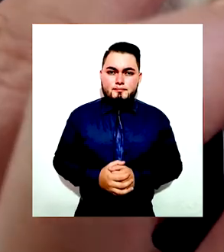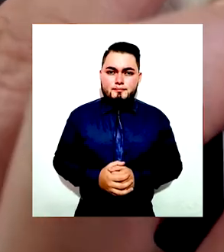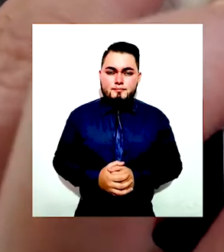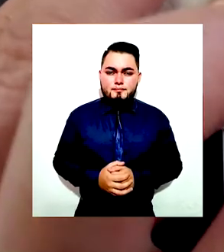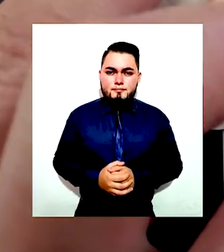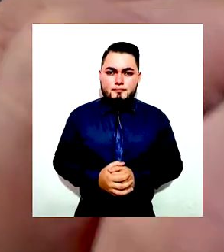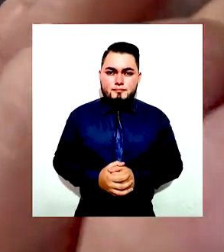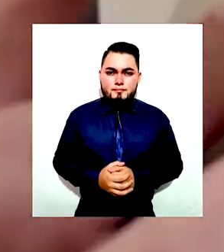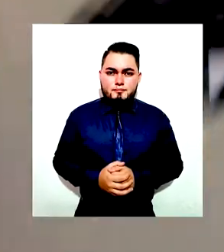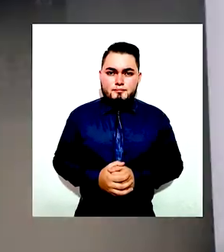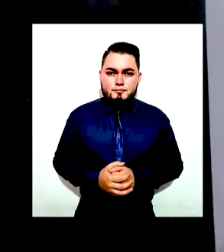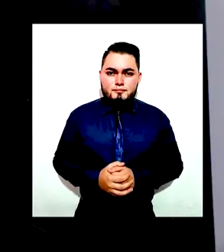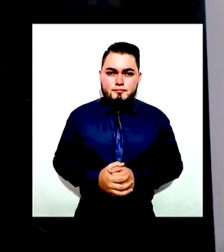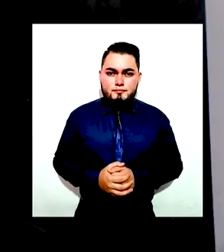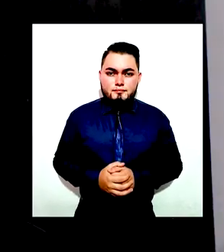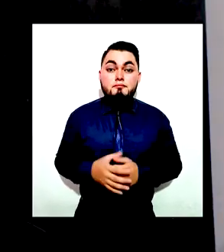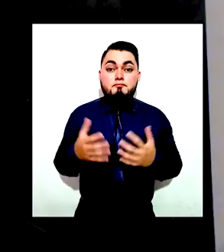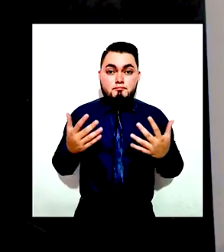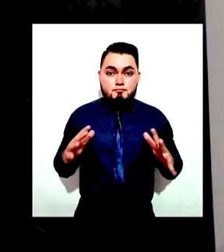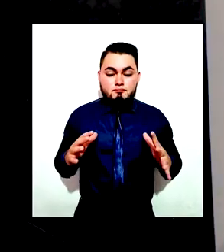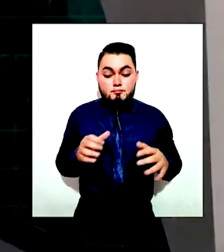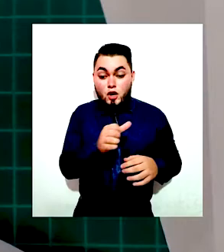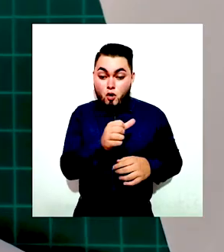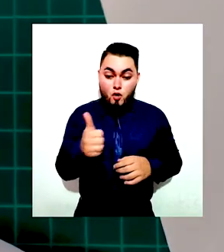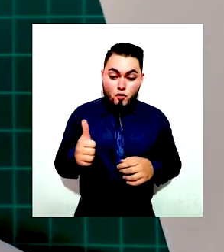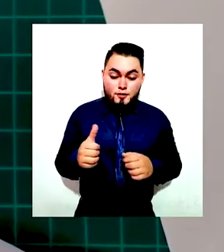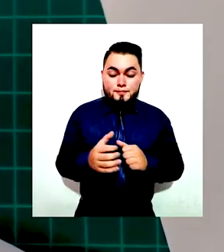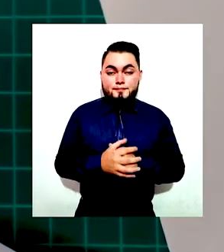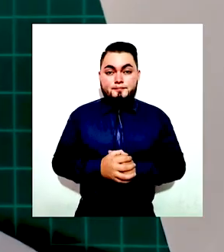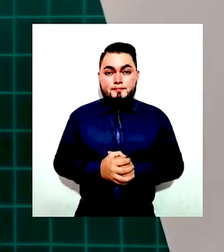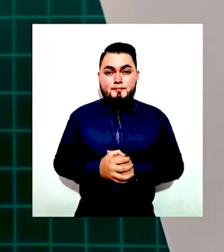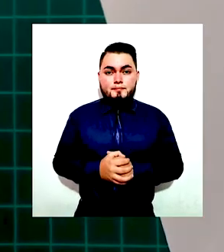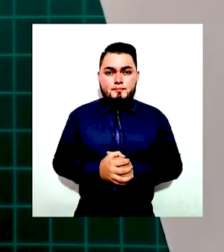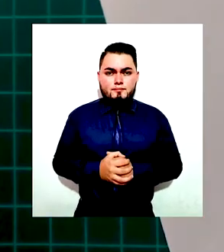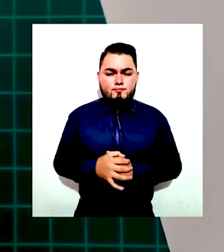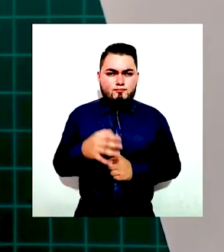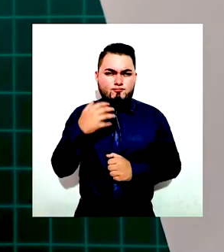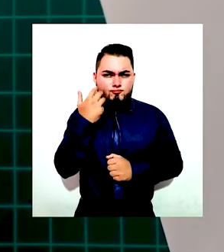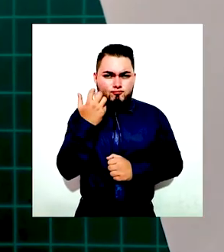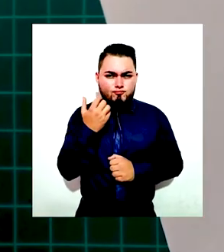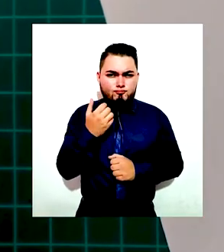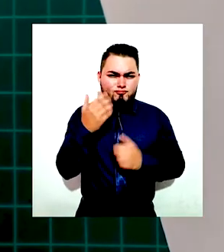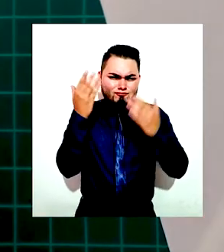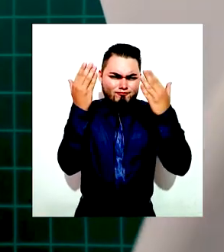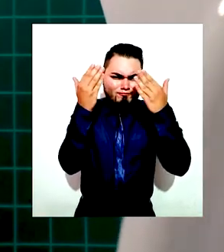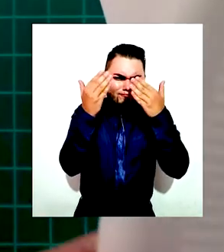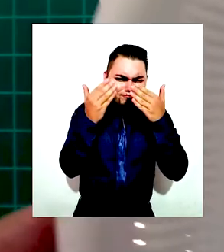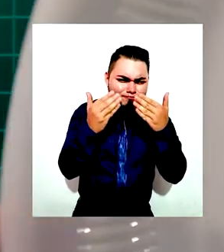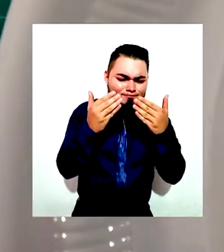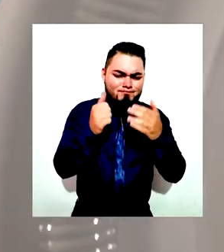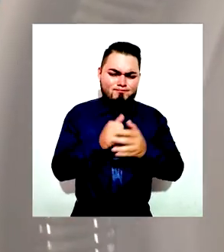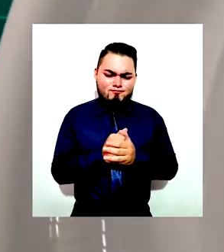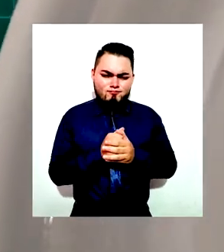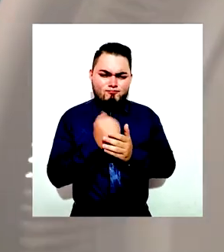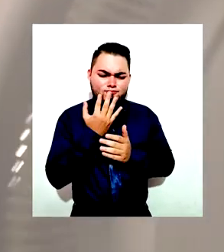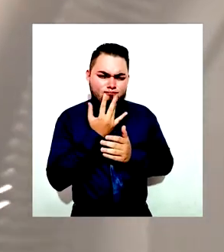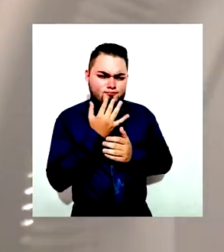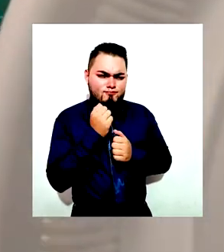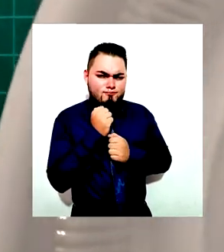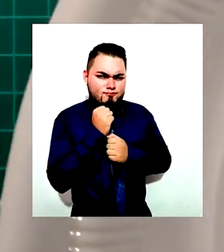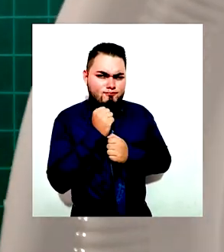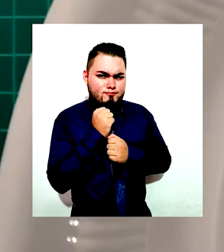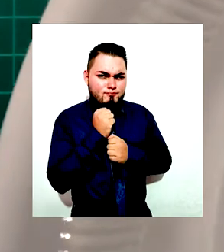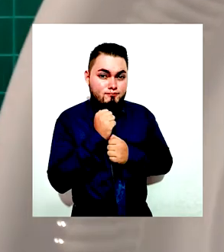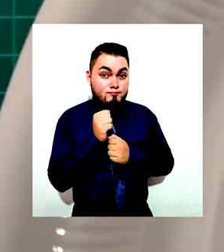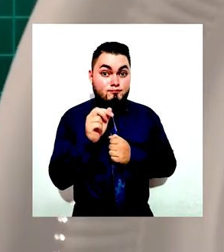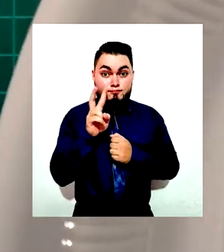diseño. Al secar, continuaré con la siguiente plantilla. Quiero darle efecto de sombra a mi personaje, así